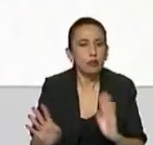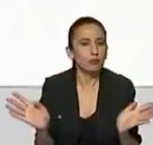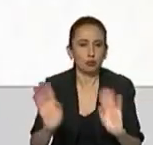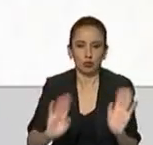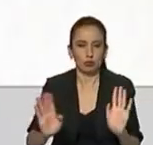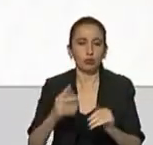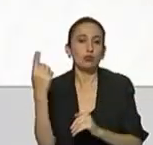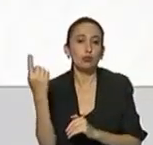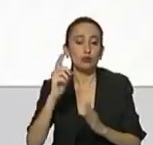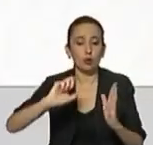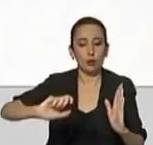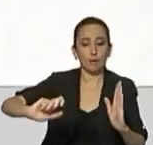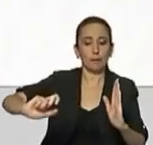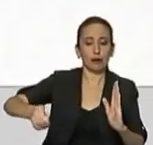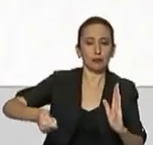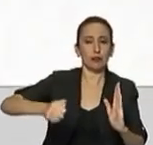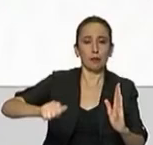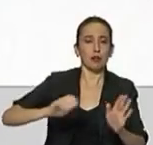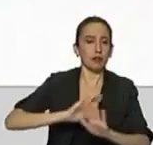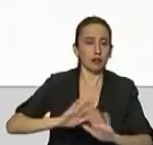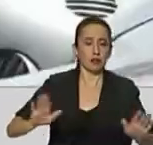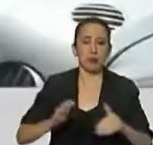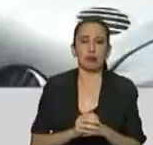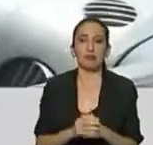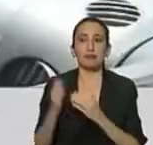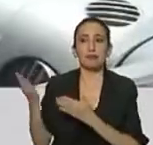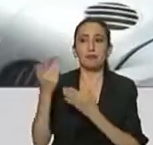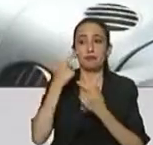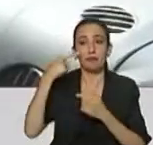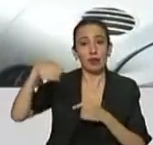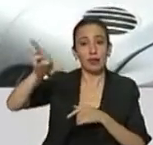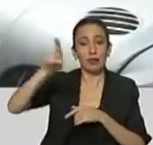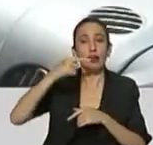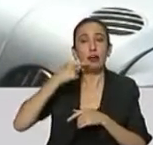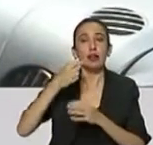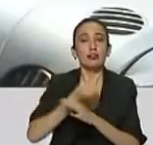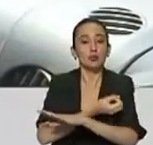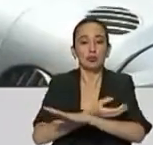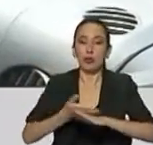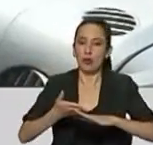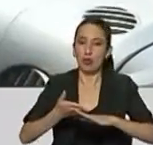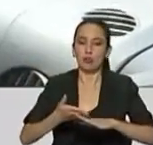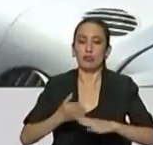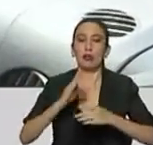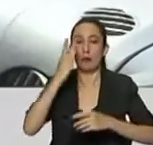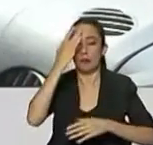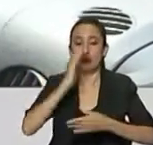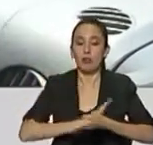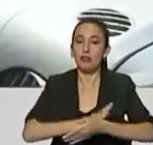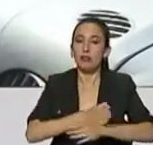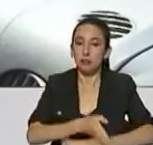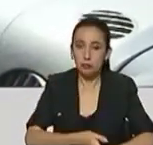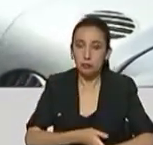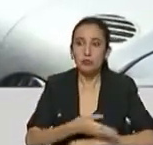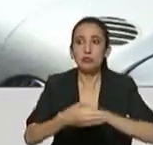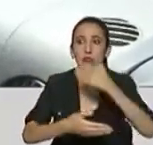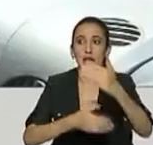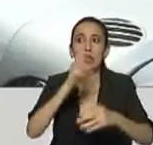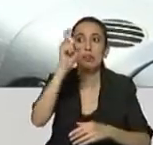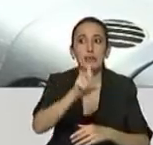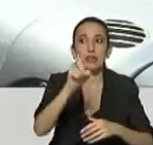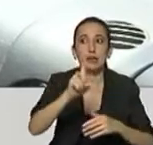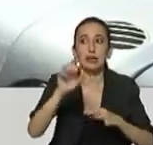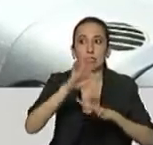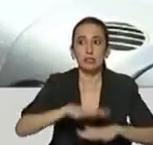emitidas por Pablo Zurita de GAC Motor Ecuador, quien además considera necesario para después del confinamiento la necesidad de filtros